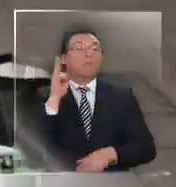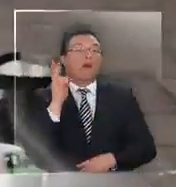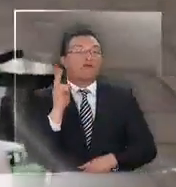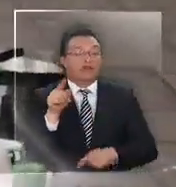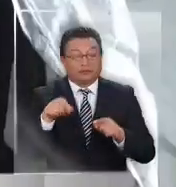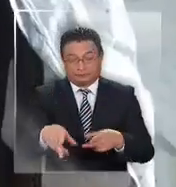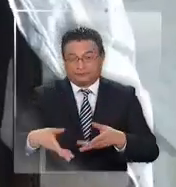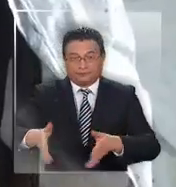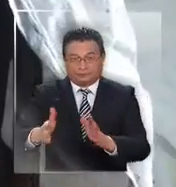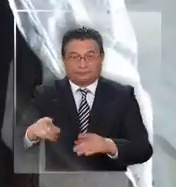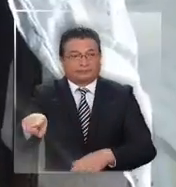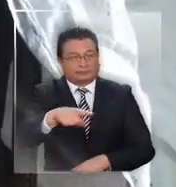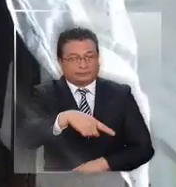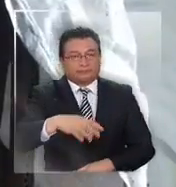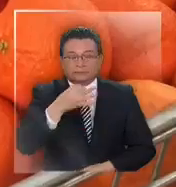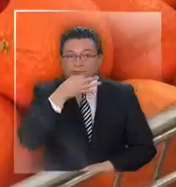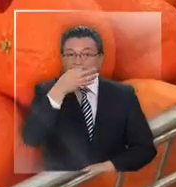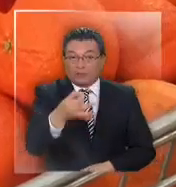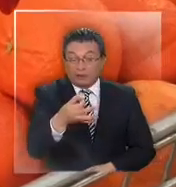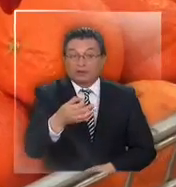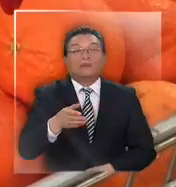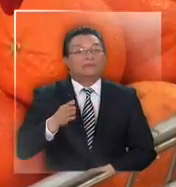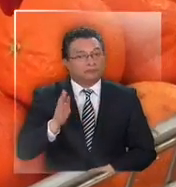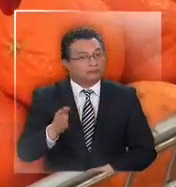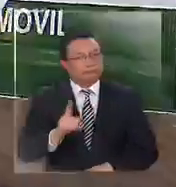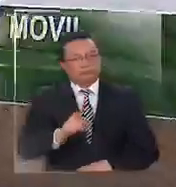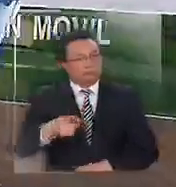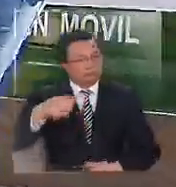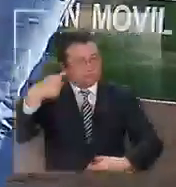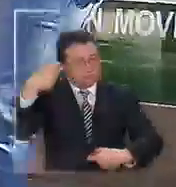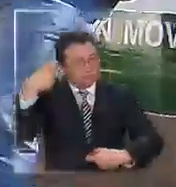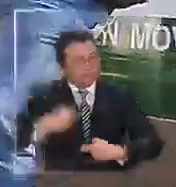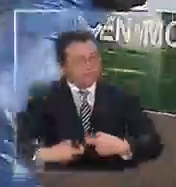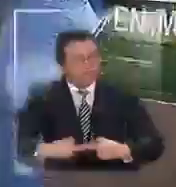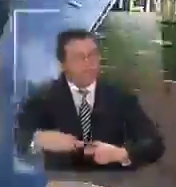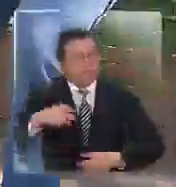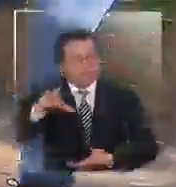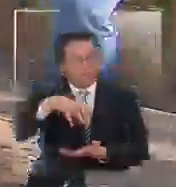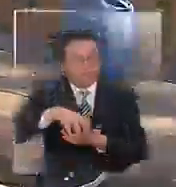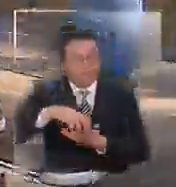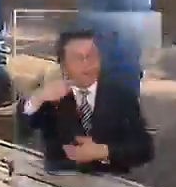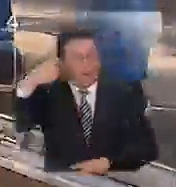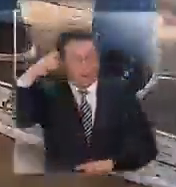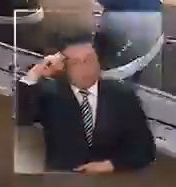comercio ambulante, para el que anuncian seguirá habiendo tolerancia cero en Providencia.